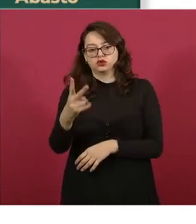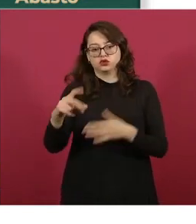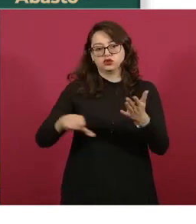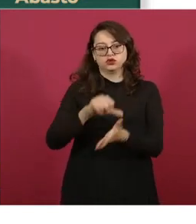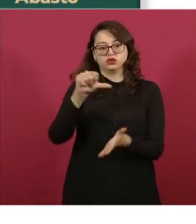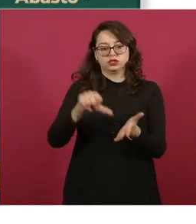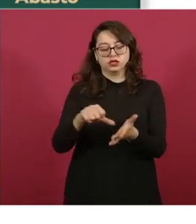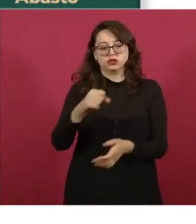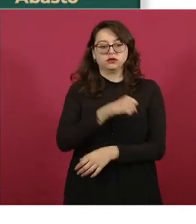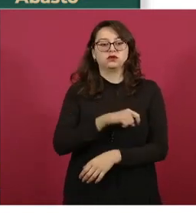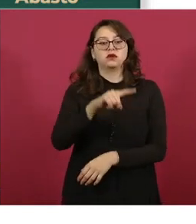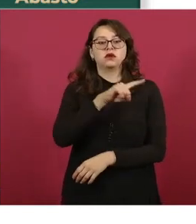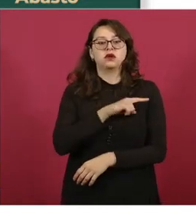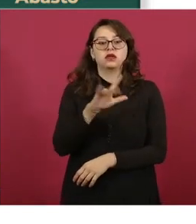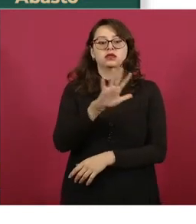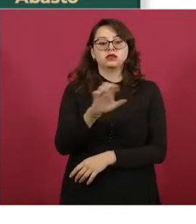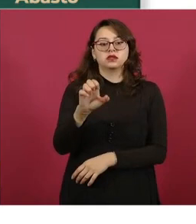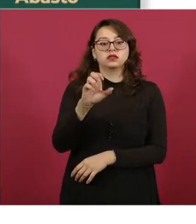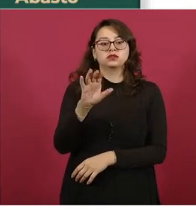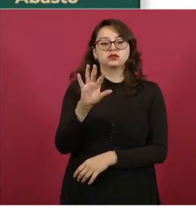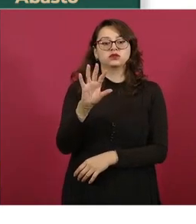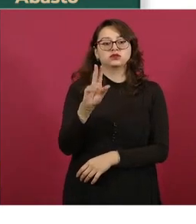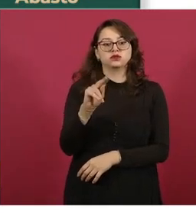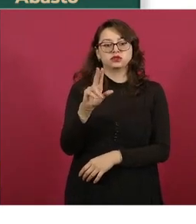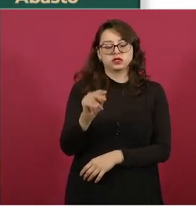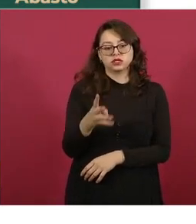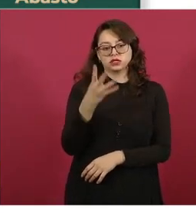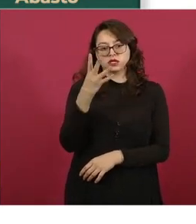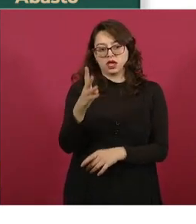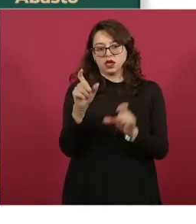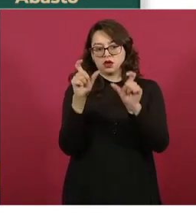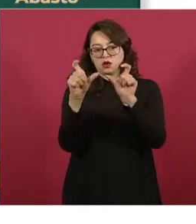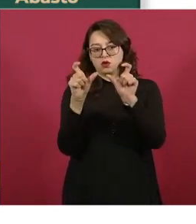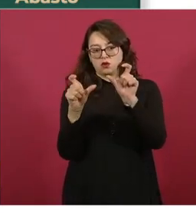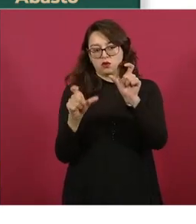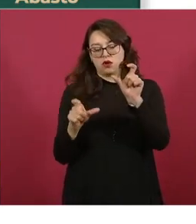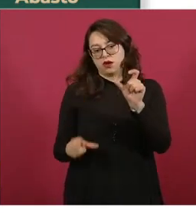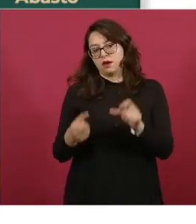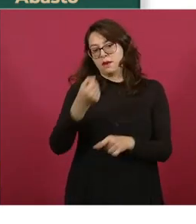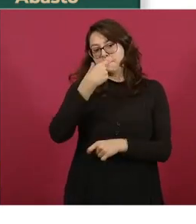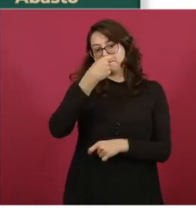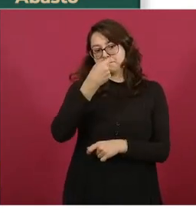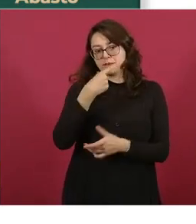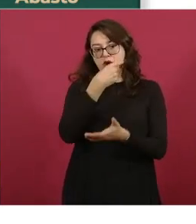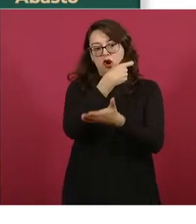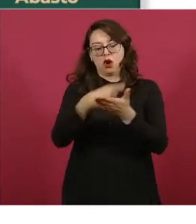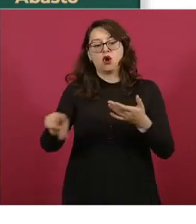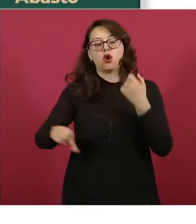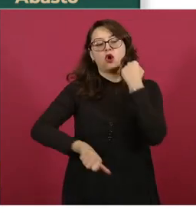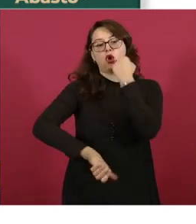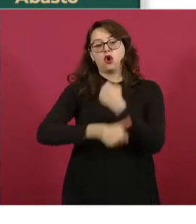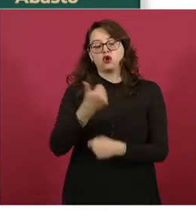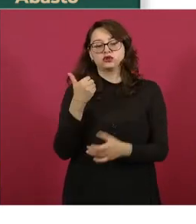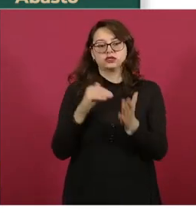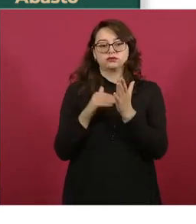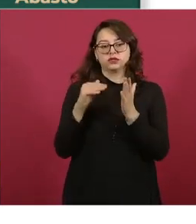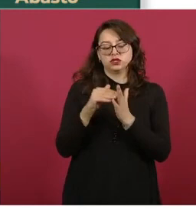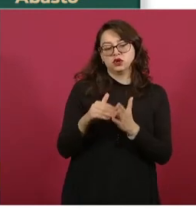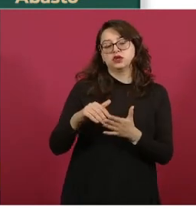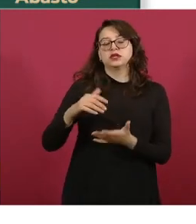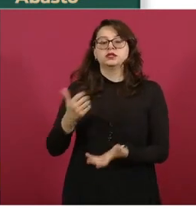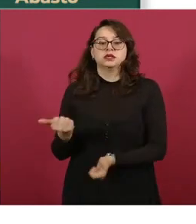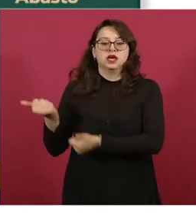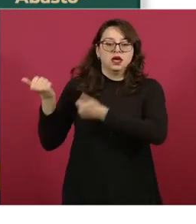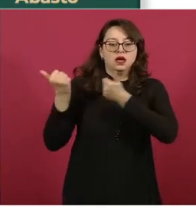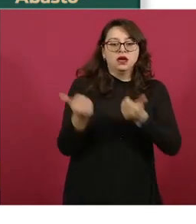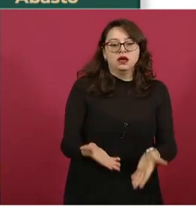centros de salud. Tiene 584 claves de medicamentos autorizadas y se han adquirido más de 11 millones de piezas de medicamentos,